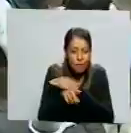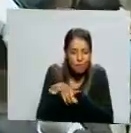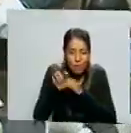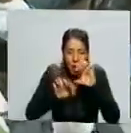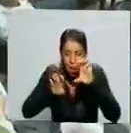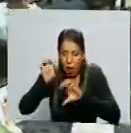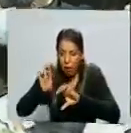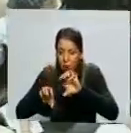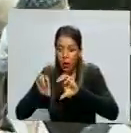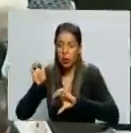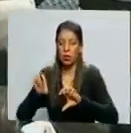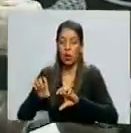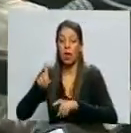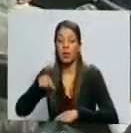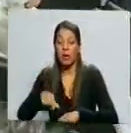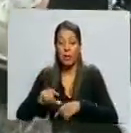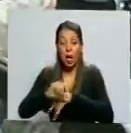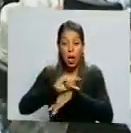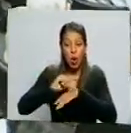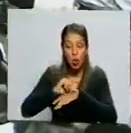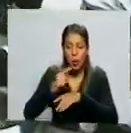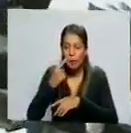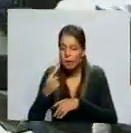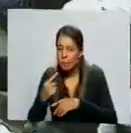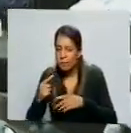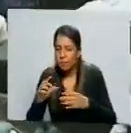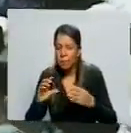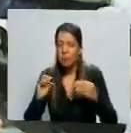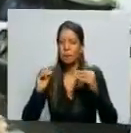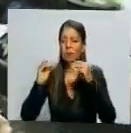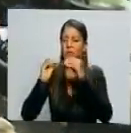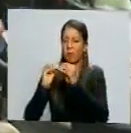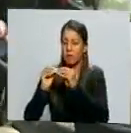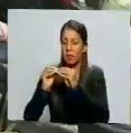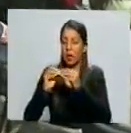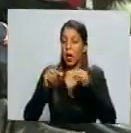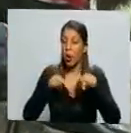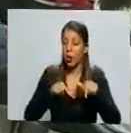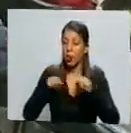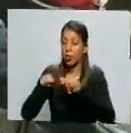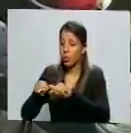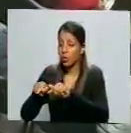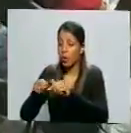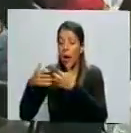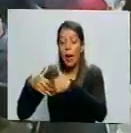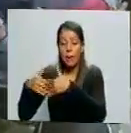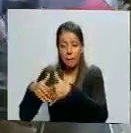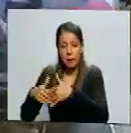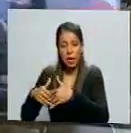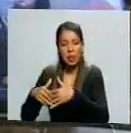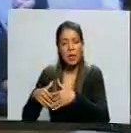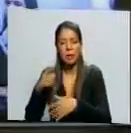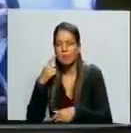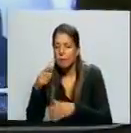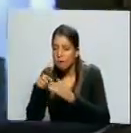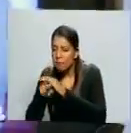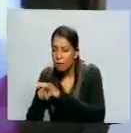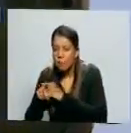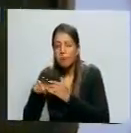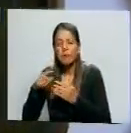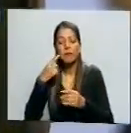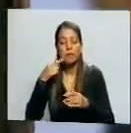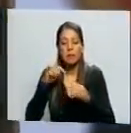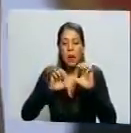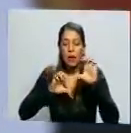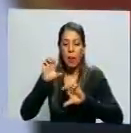regir las relaciones contractuales entre el ente contratante y el contratista. La